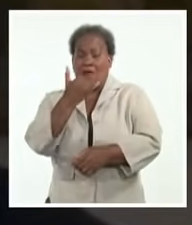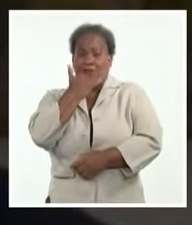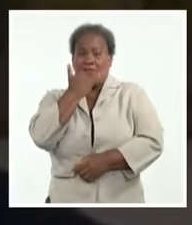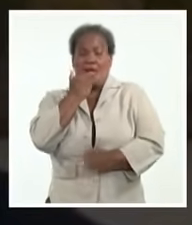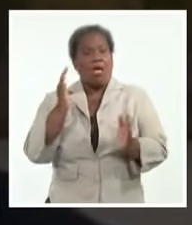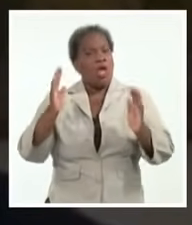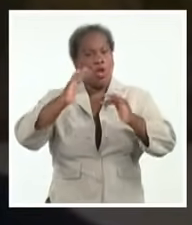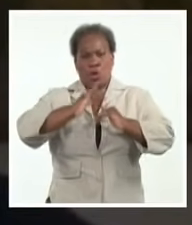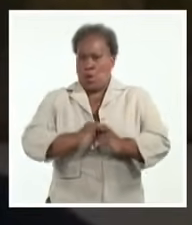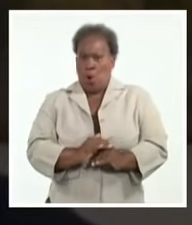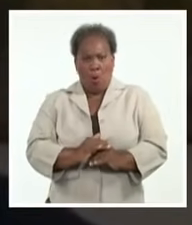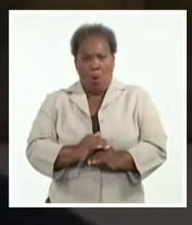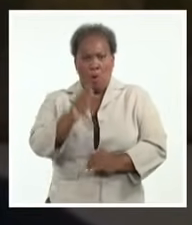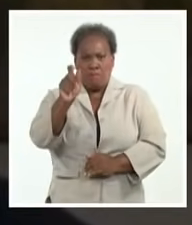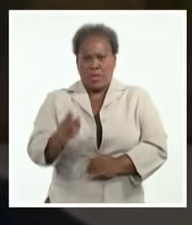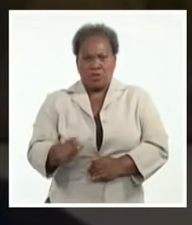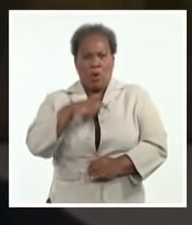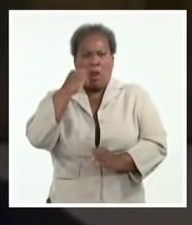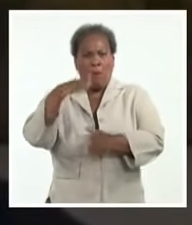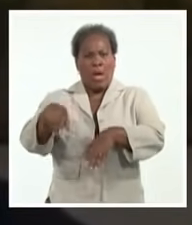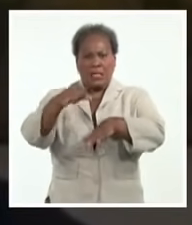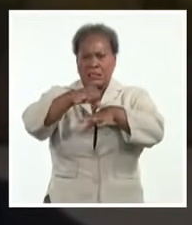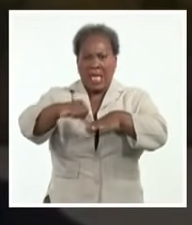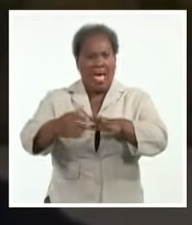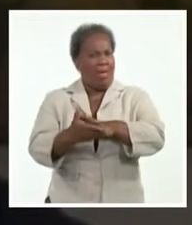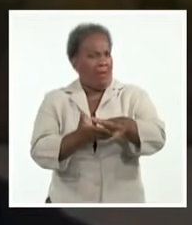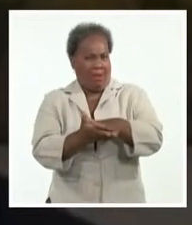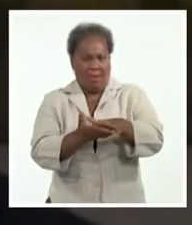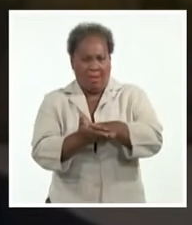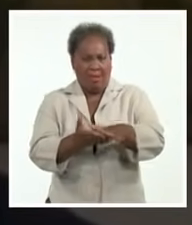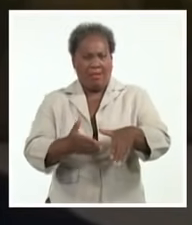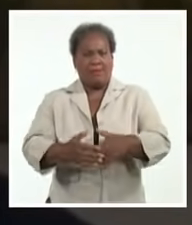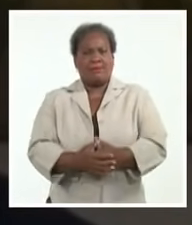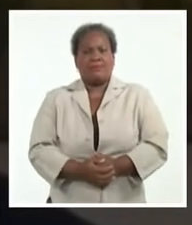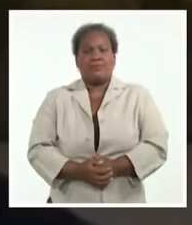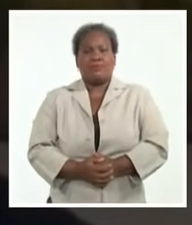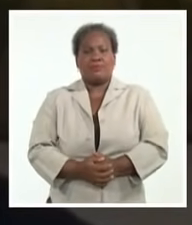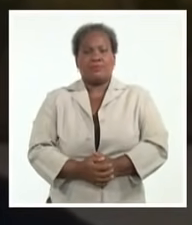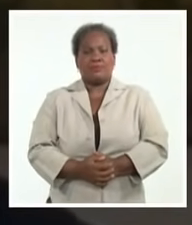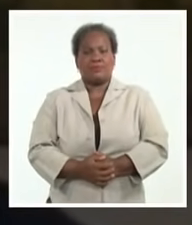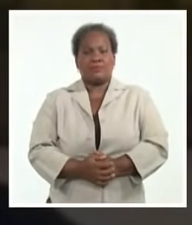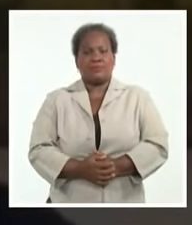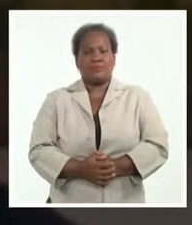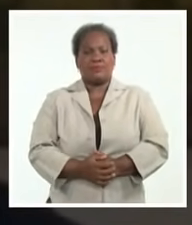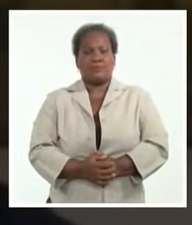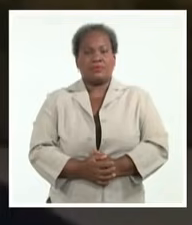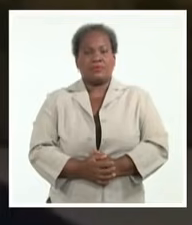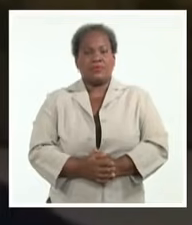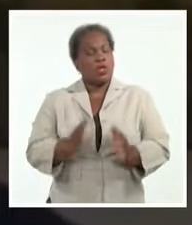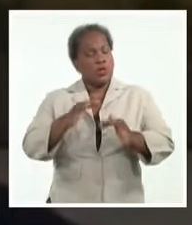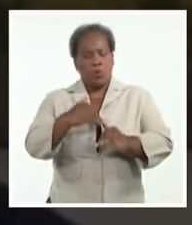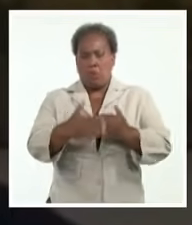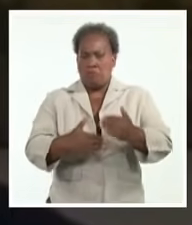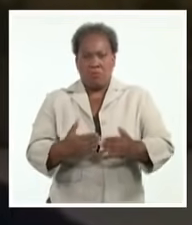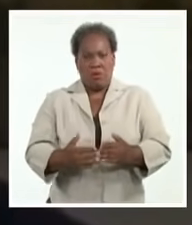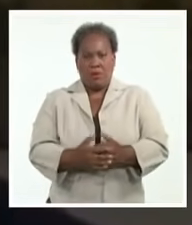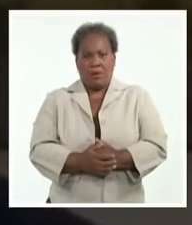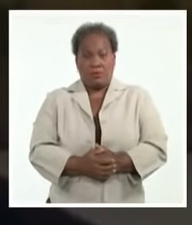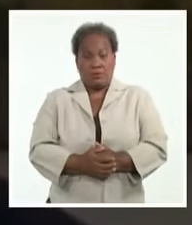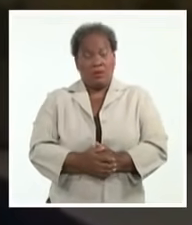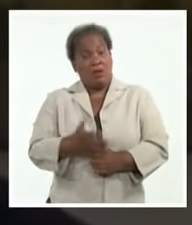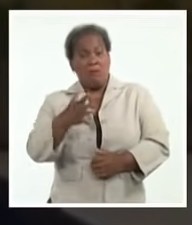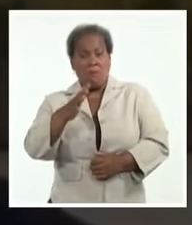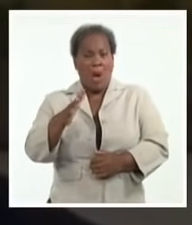sobre nuestro personal, ningún compañero del colectivo fue herido, no tuvo ninguna dificultad. Fue a medianoche,